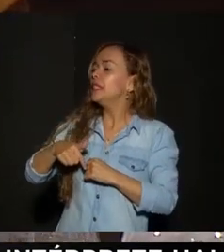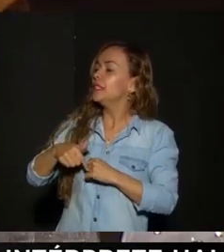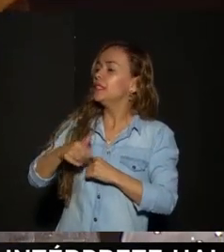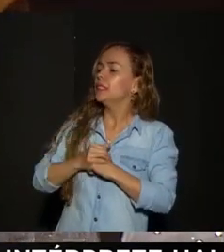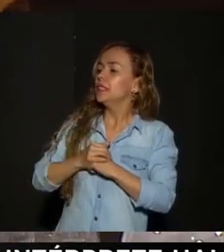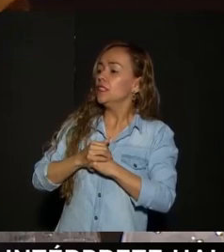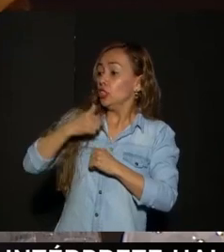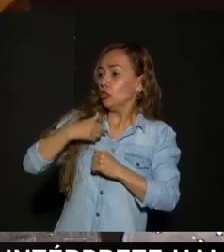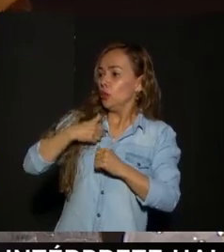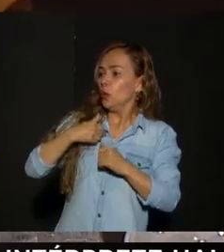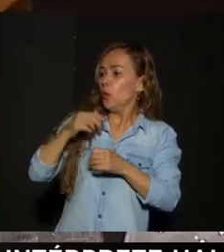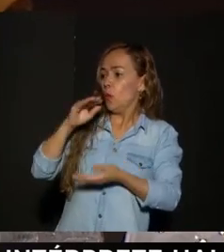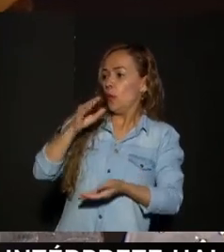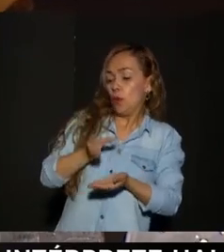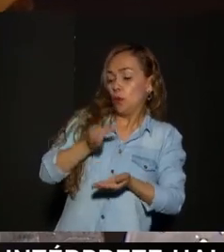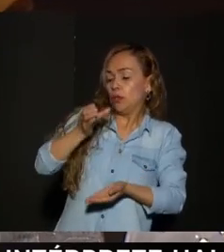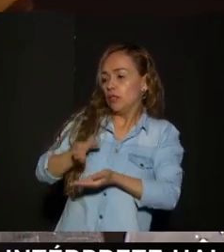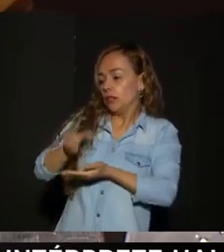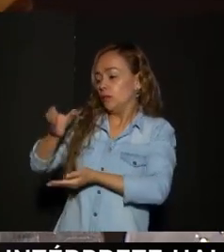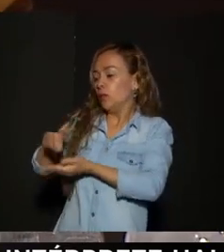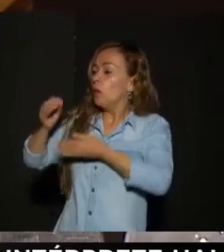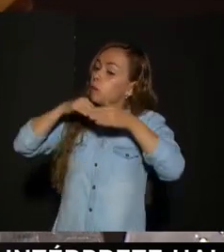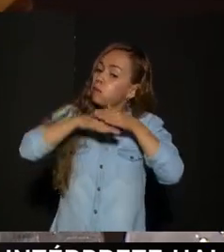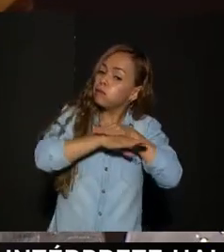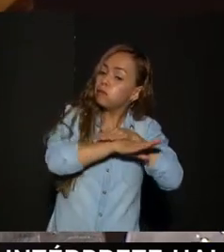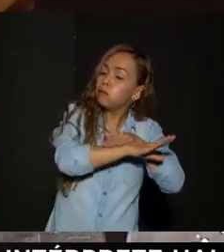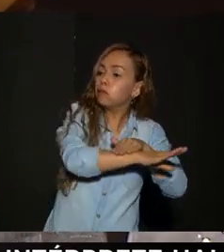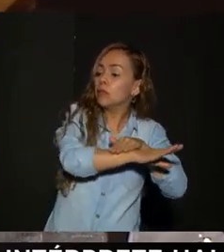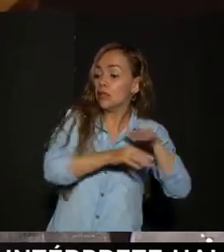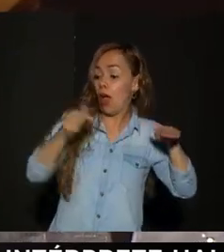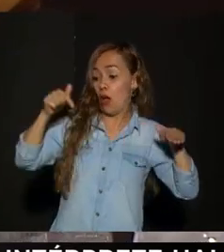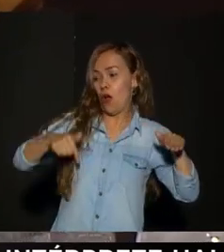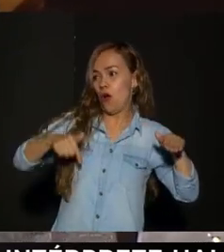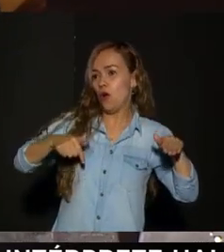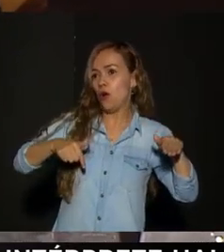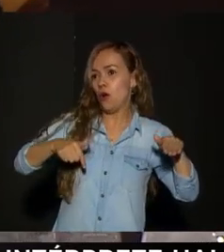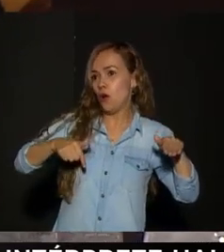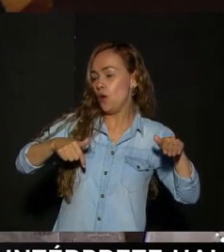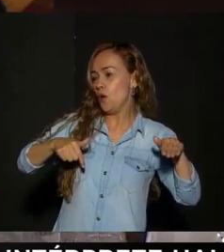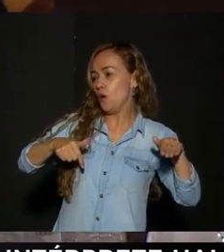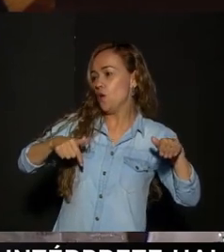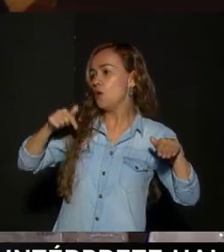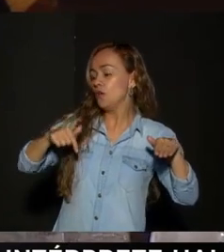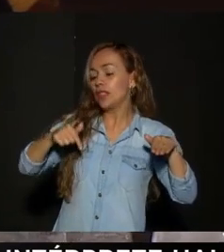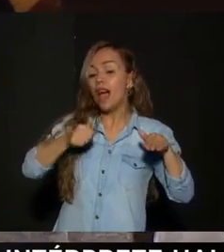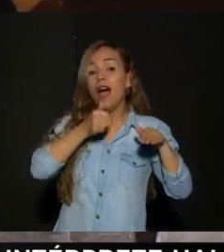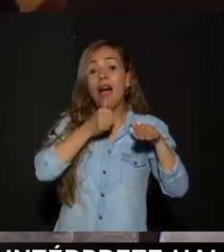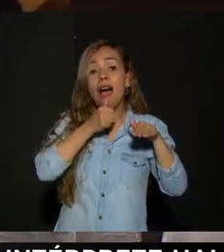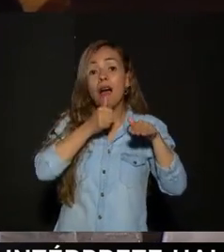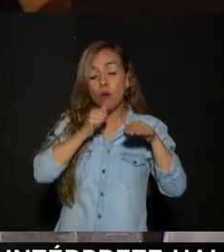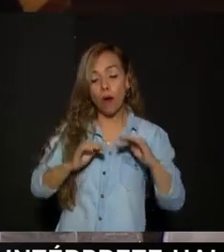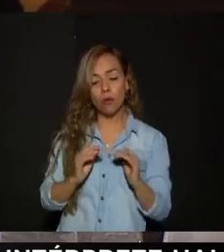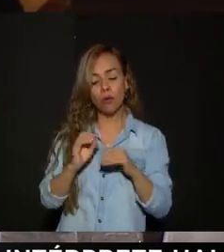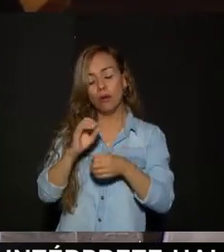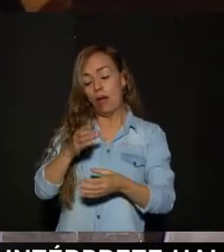yo guardé las botellas. Ajá. El martes están, guardé las botellas hasta hoy jueves y resulta que el agua como que se evapora, entonces muchas Total. Ya